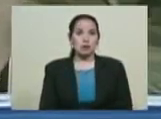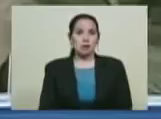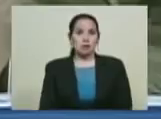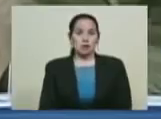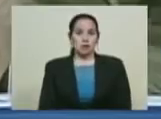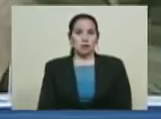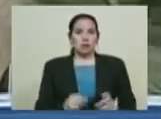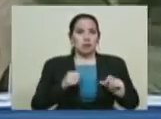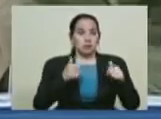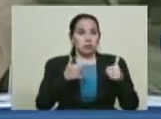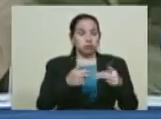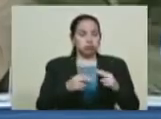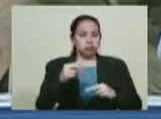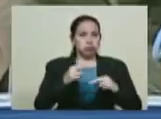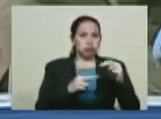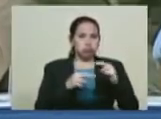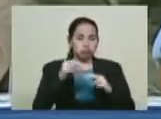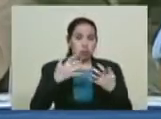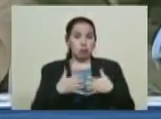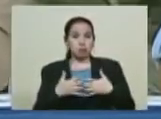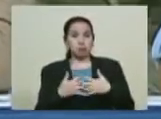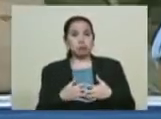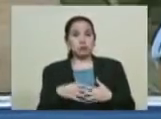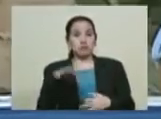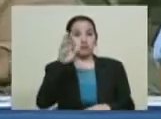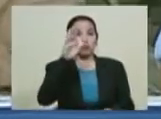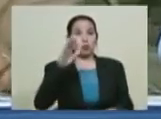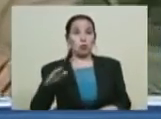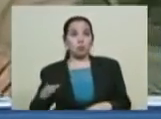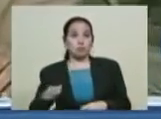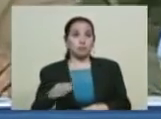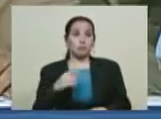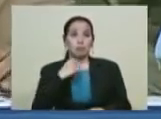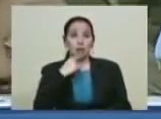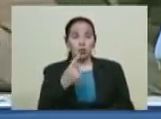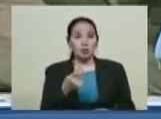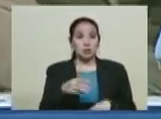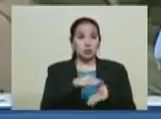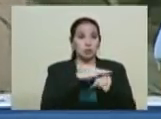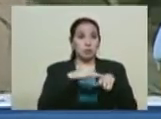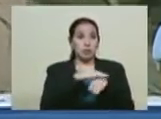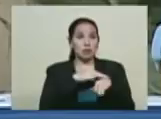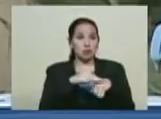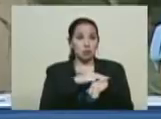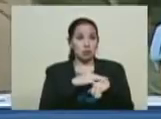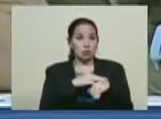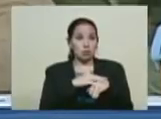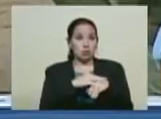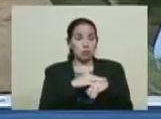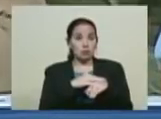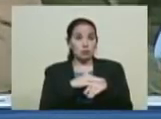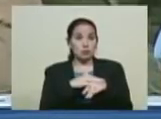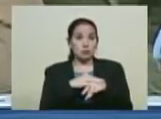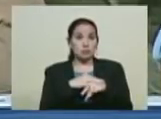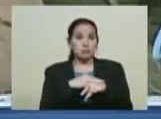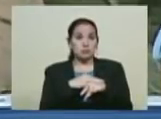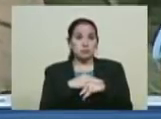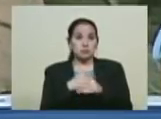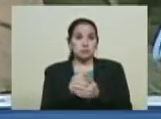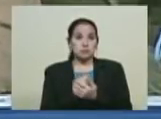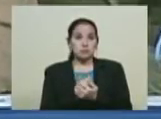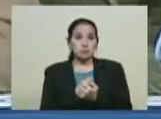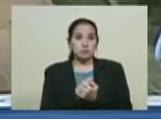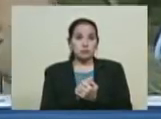empezar a construir las plantas del futuro. Yo le he dicho al ministro Velázquez Araguayán,